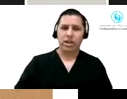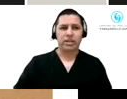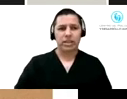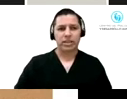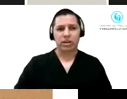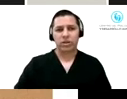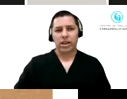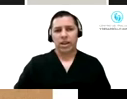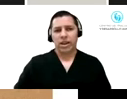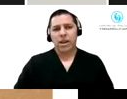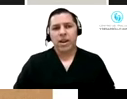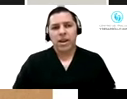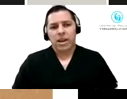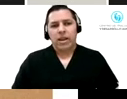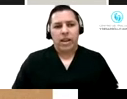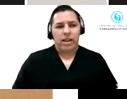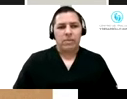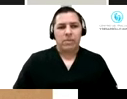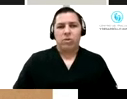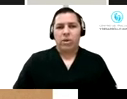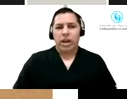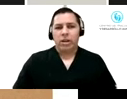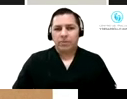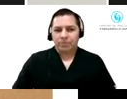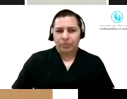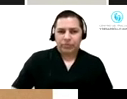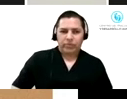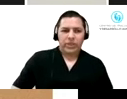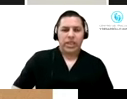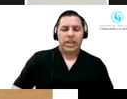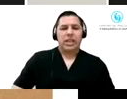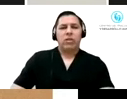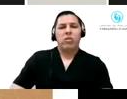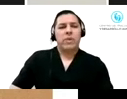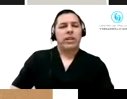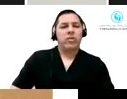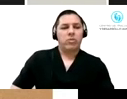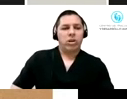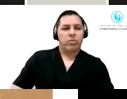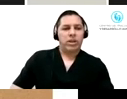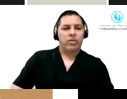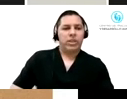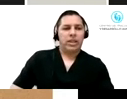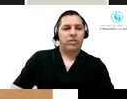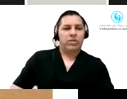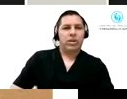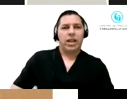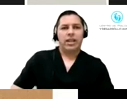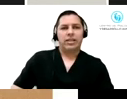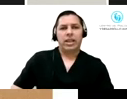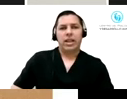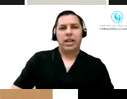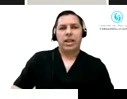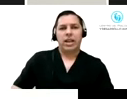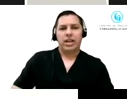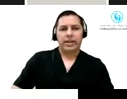paternidad, violencia, salud. El tema del cuidado y el trabajo compartido, como hemos venido citando